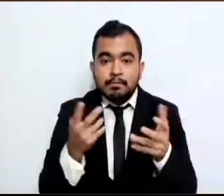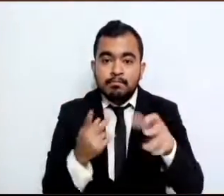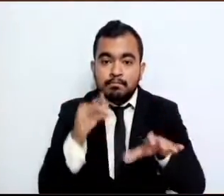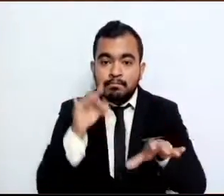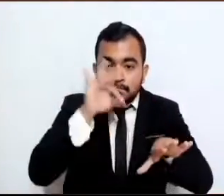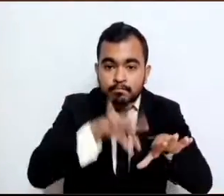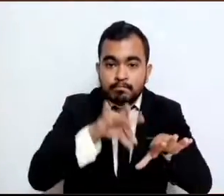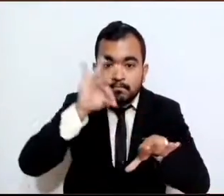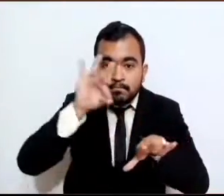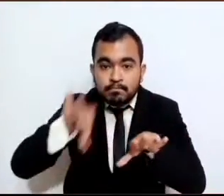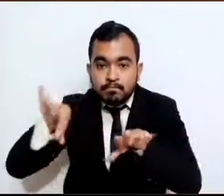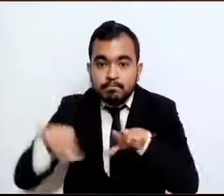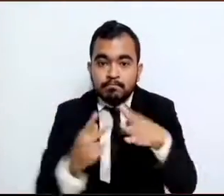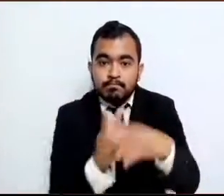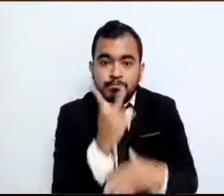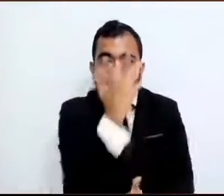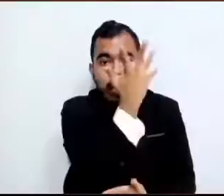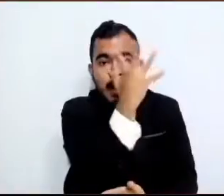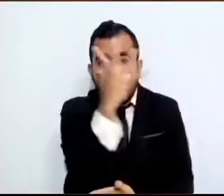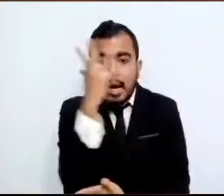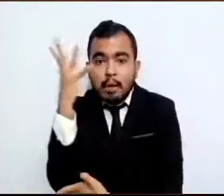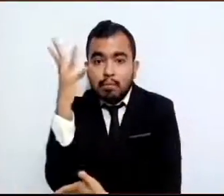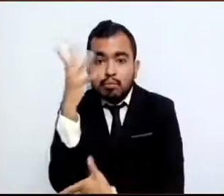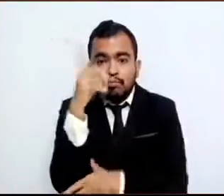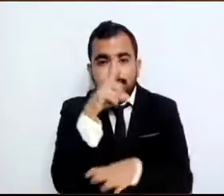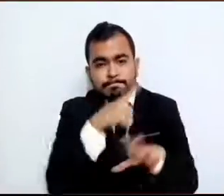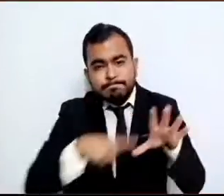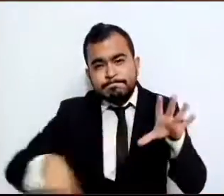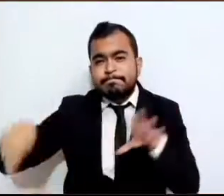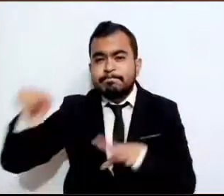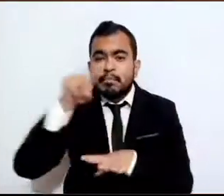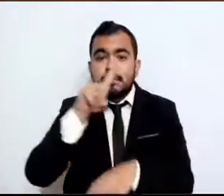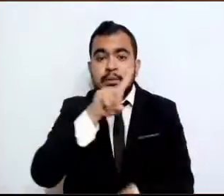125 municipios del Estado de México.